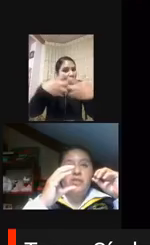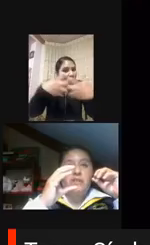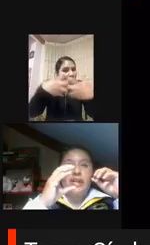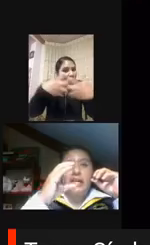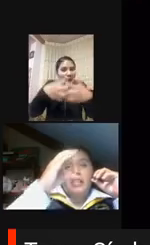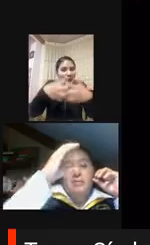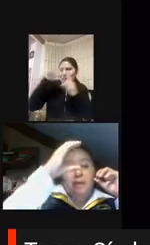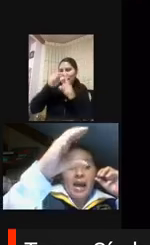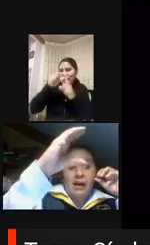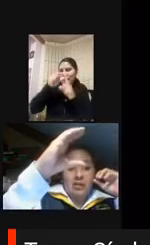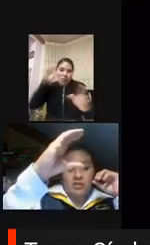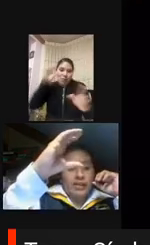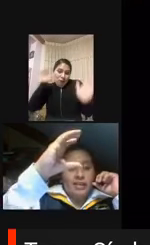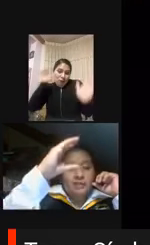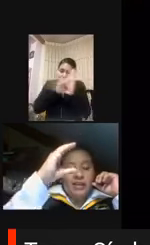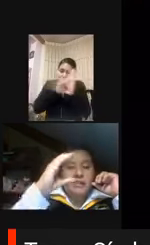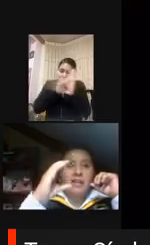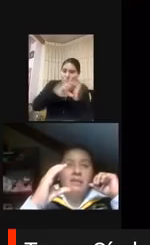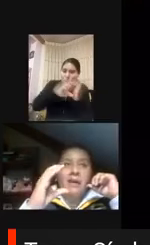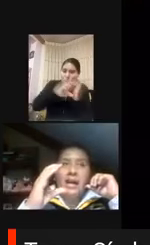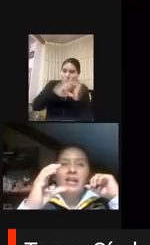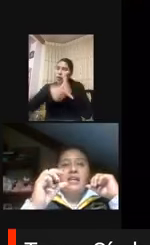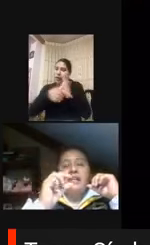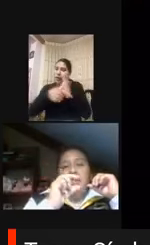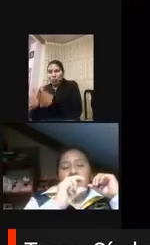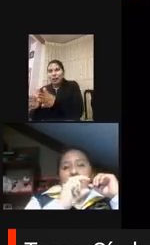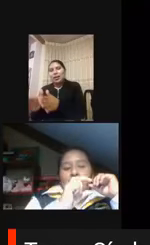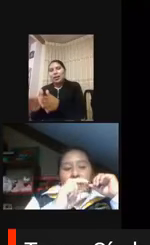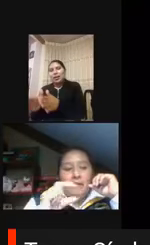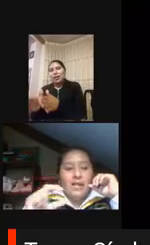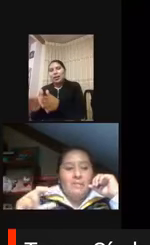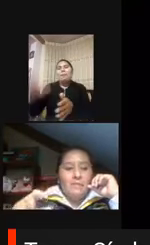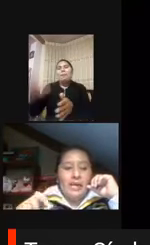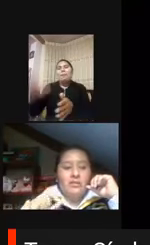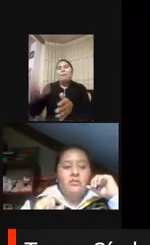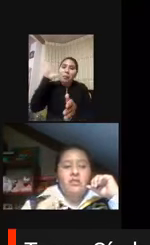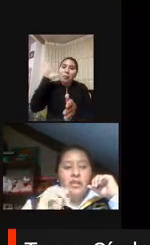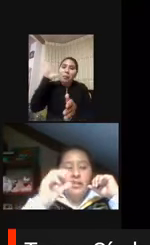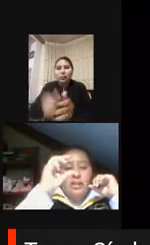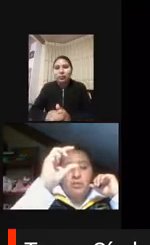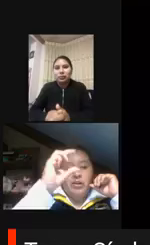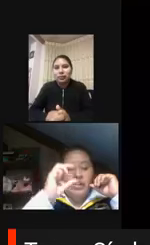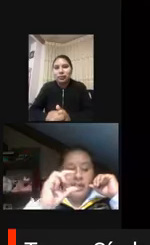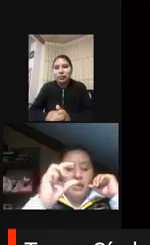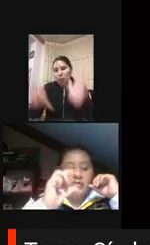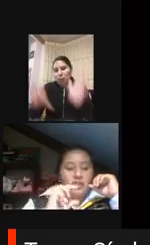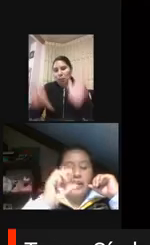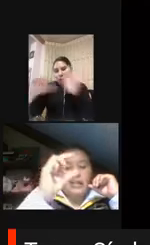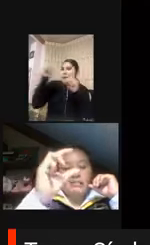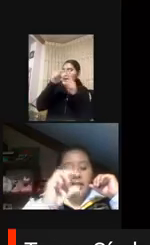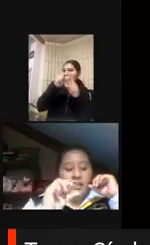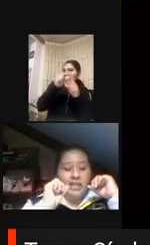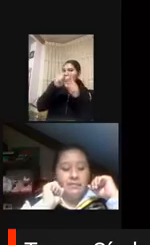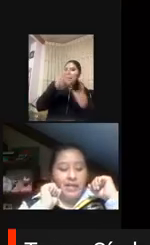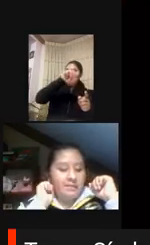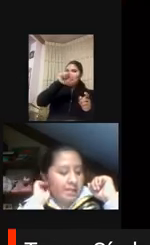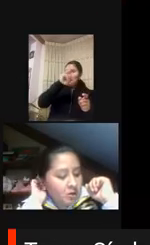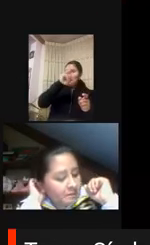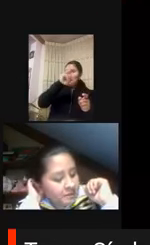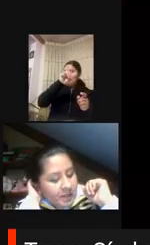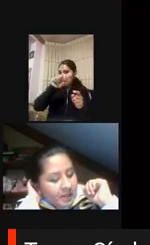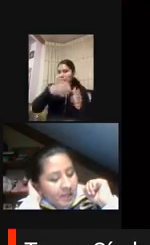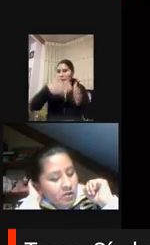ejemplo, una imagen de mamá, colocar la imagen de la mamá y la palabra mamá, ¿no? Cosa que él pueda ya asociar la imagen y la